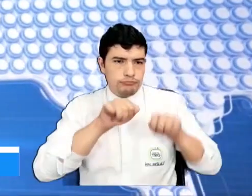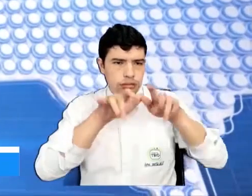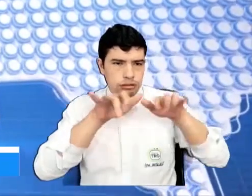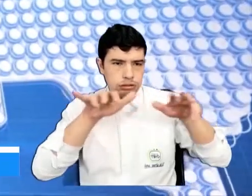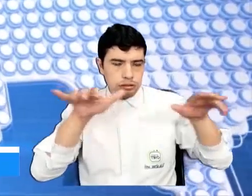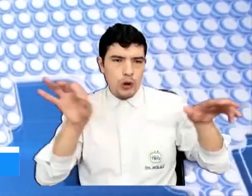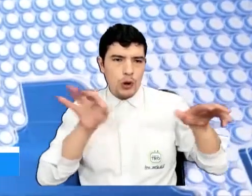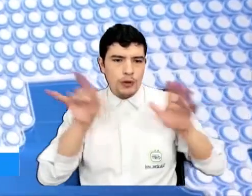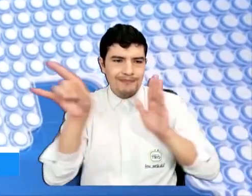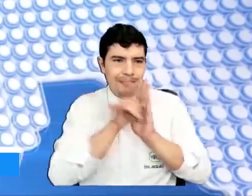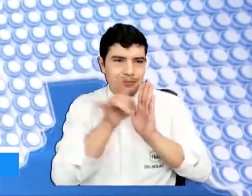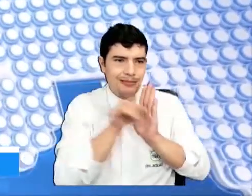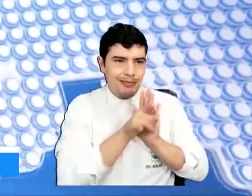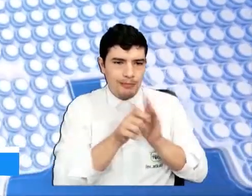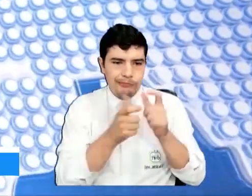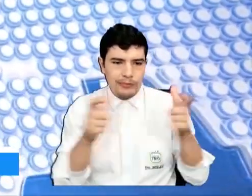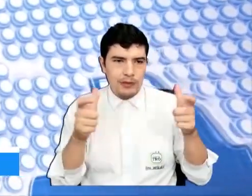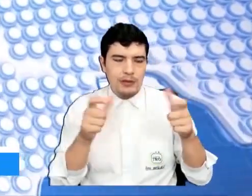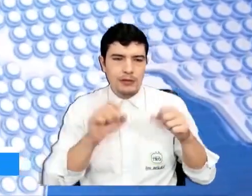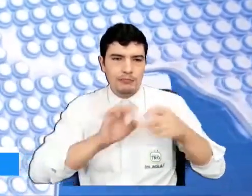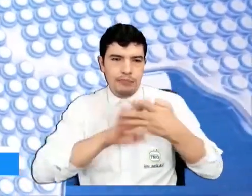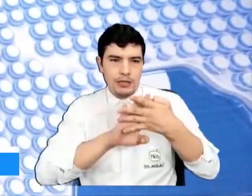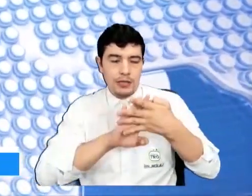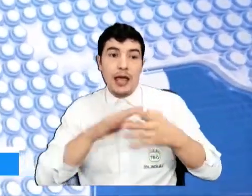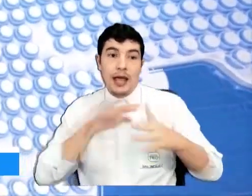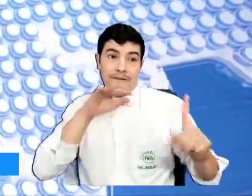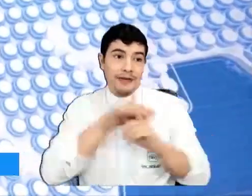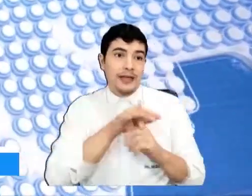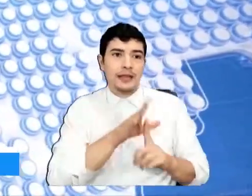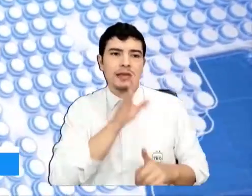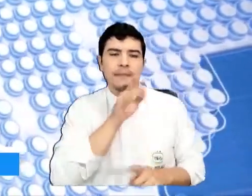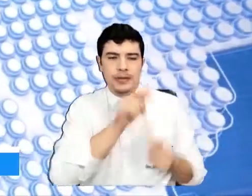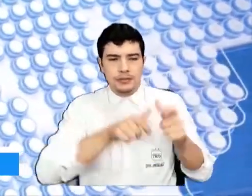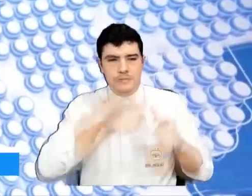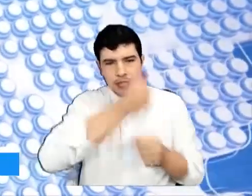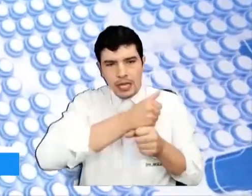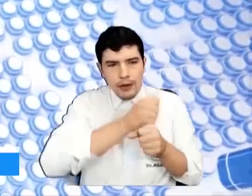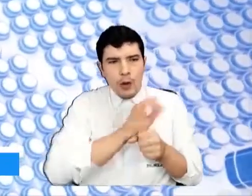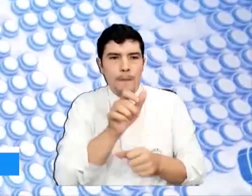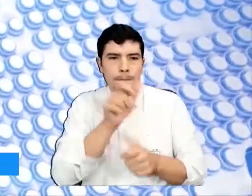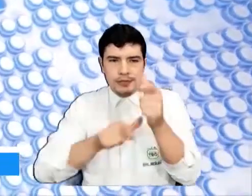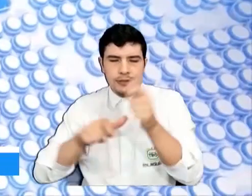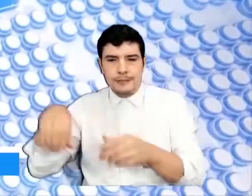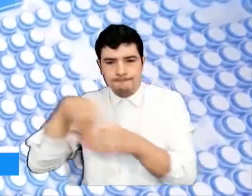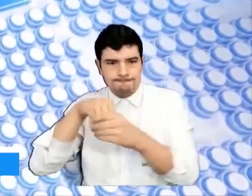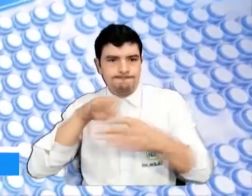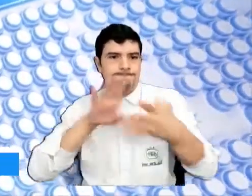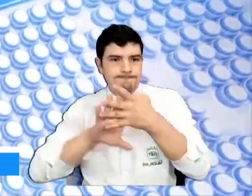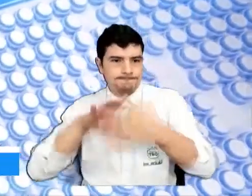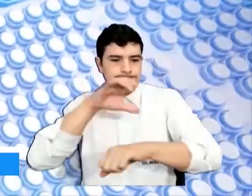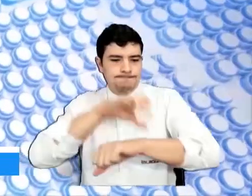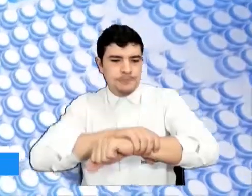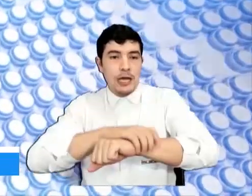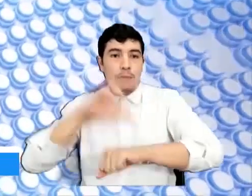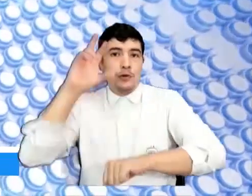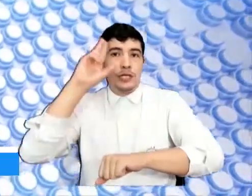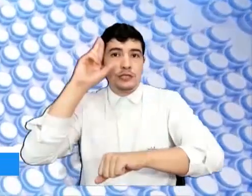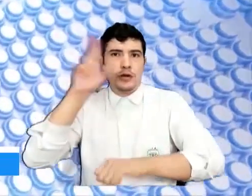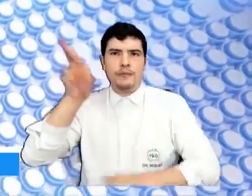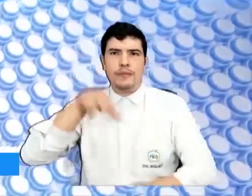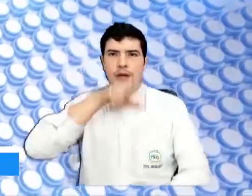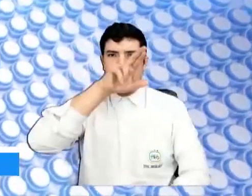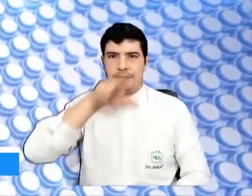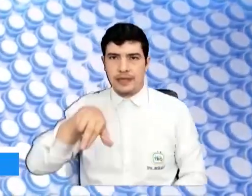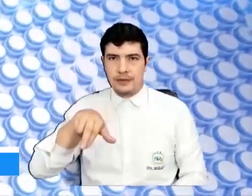ingreso de altas provenientes de las estaciones de policías, URIs y otros centros transitorios. Y a su vez, se restringen los